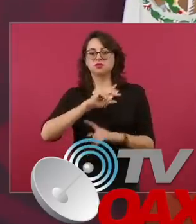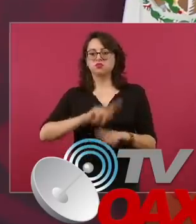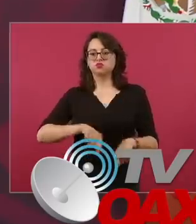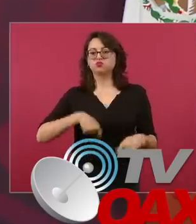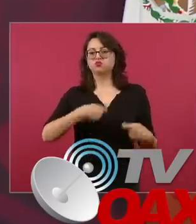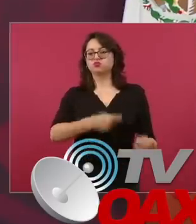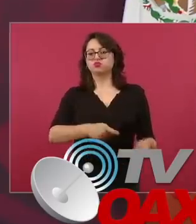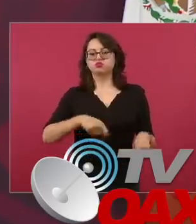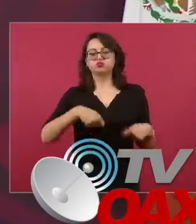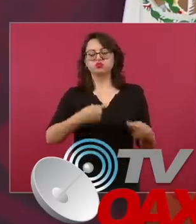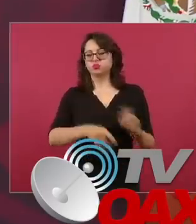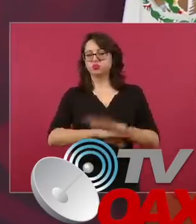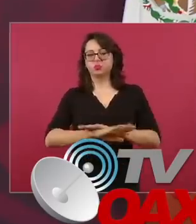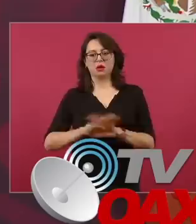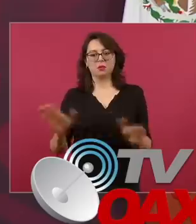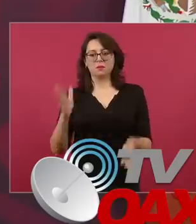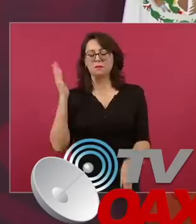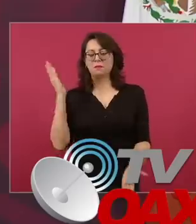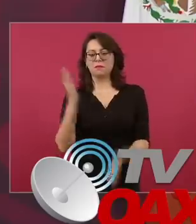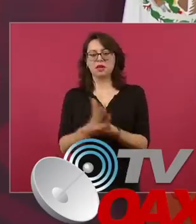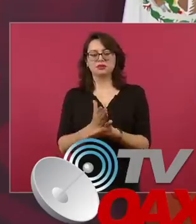están trazadas.